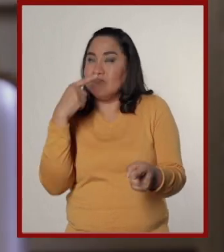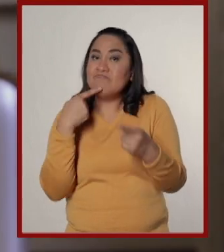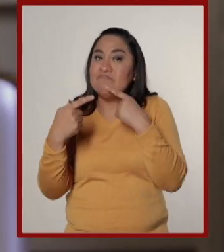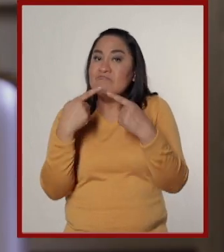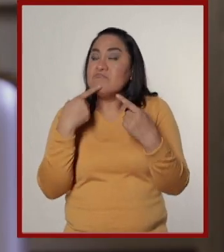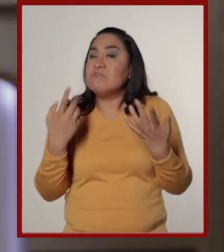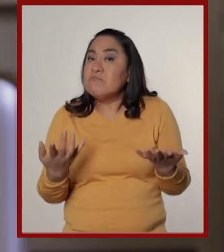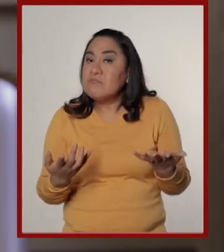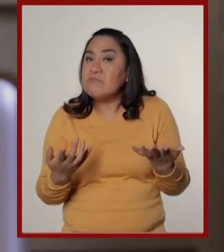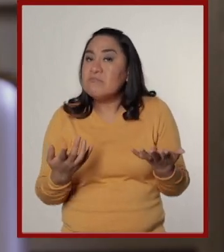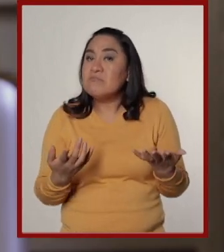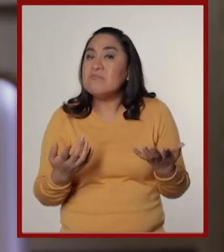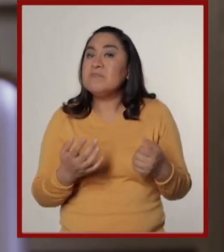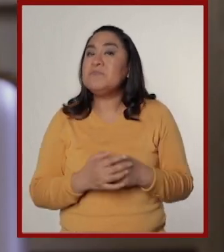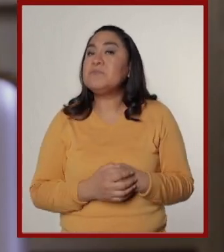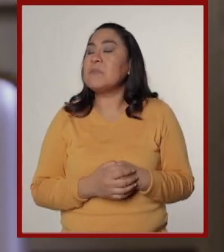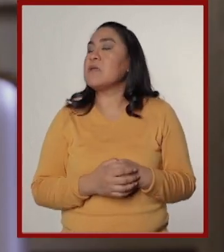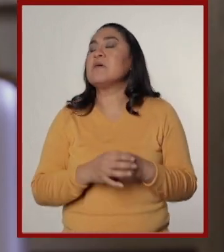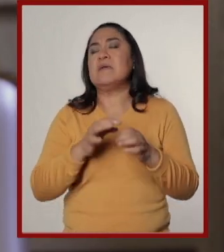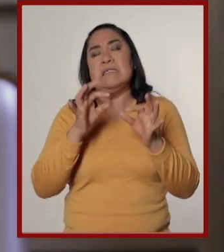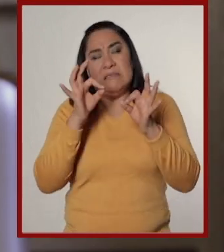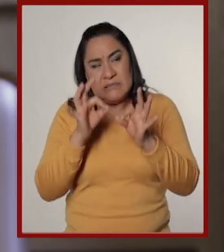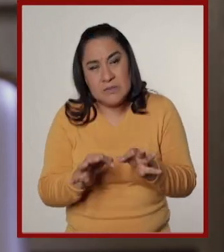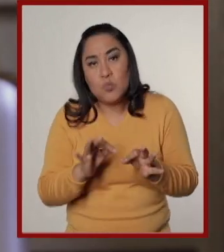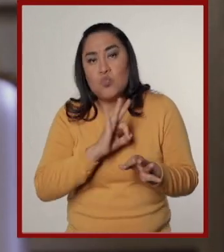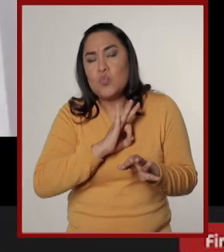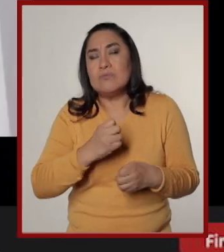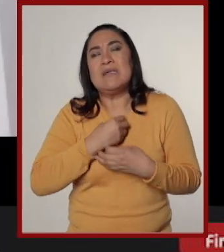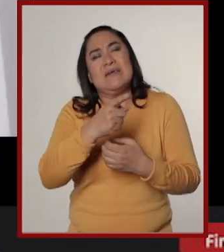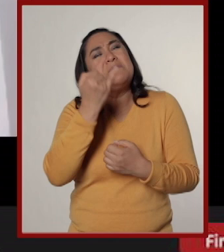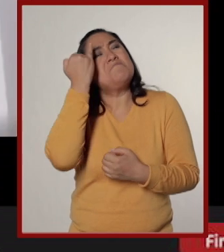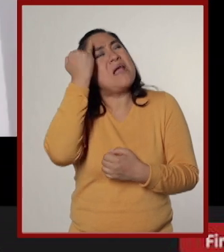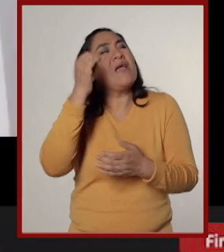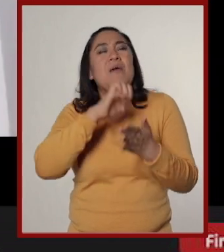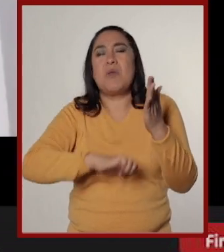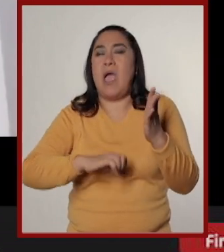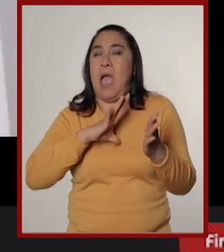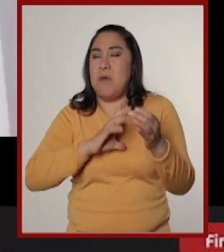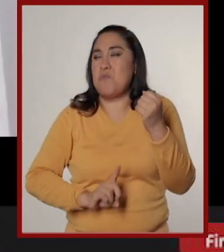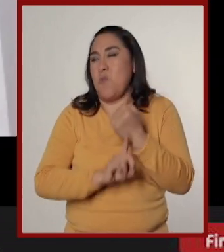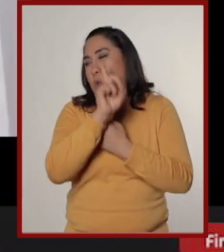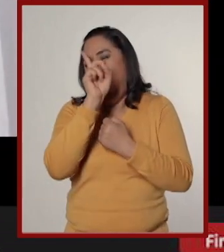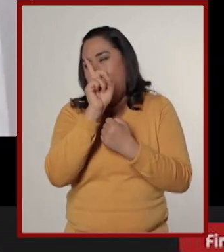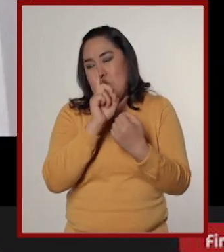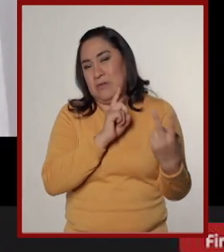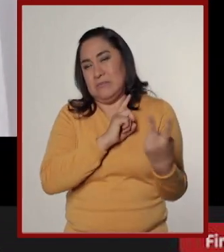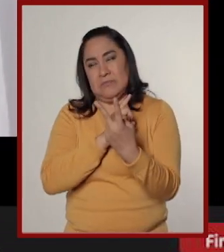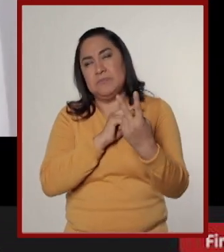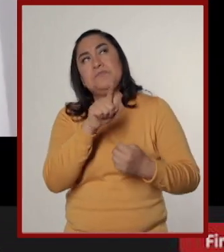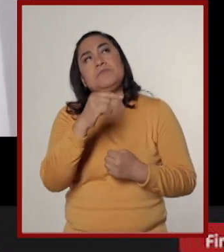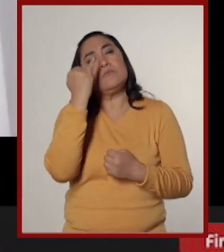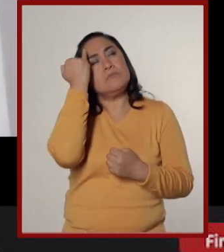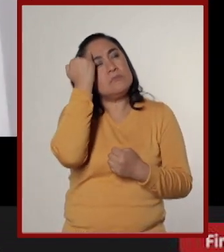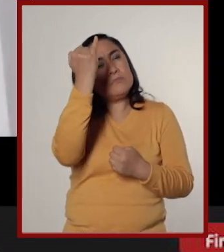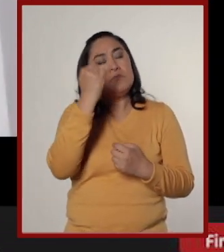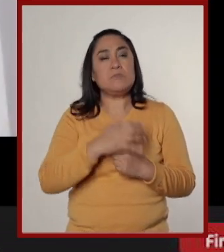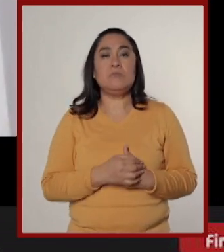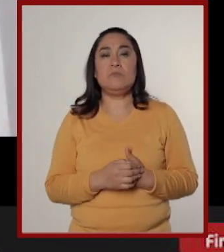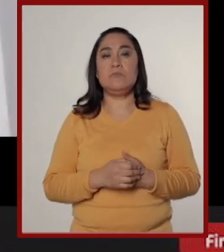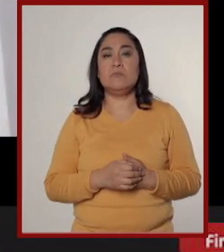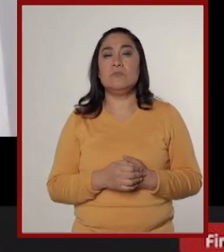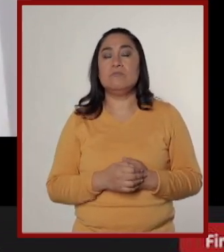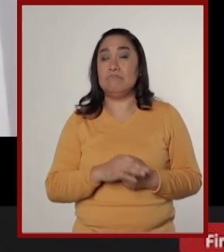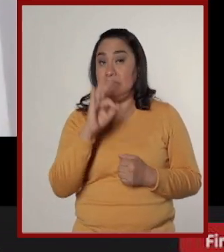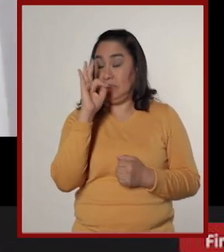oye, de veras me preocupa lo que estamos hablando aquí, porque lo estoy mirando, porque estoy sentada de frente, porque le pongo